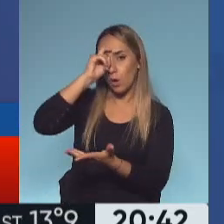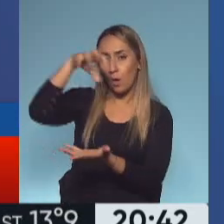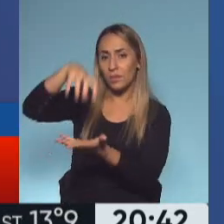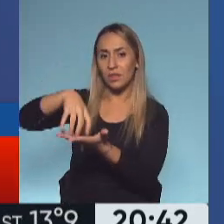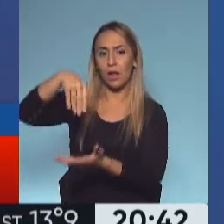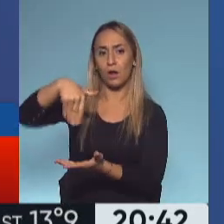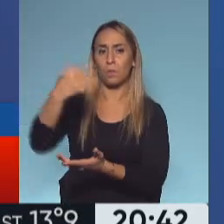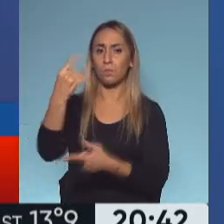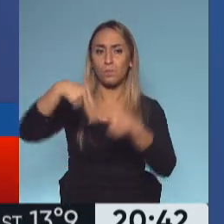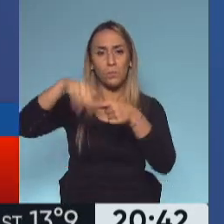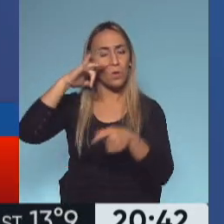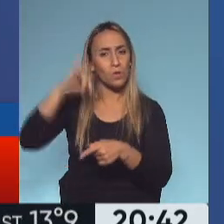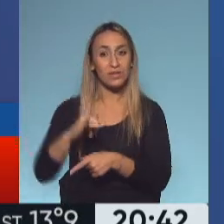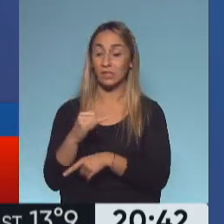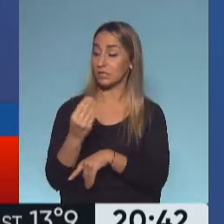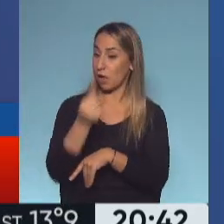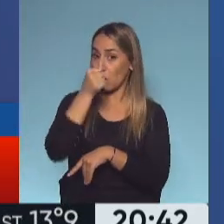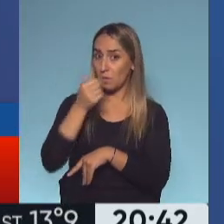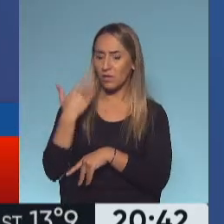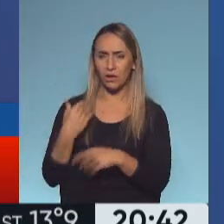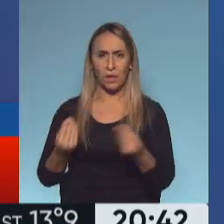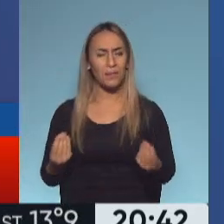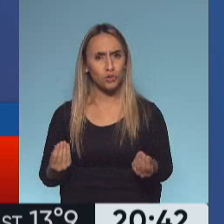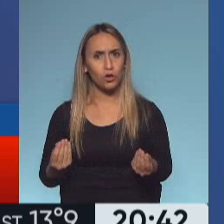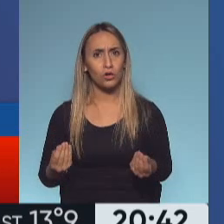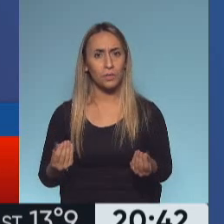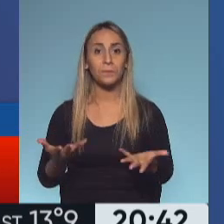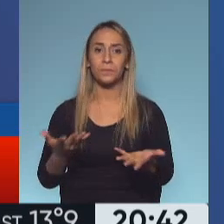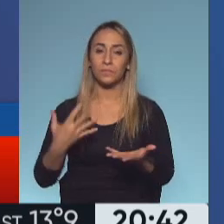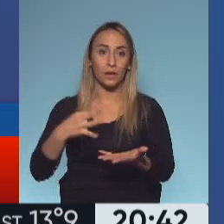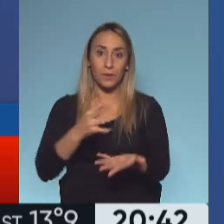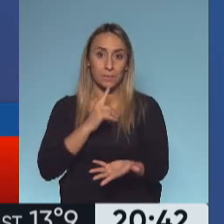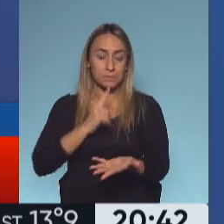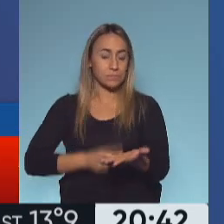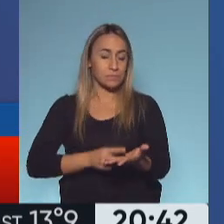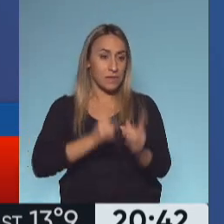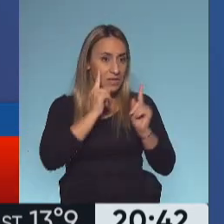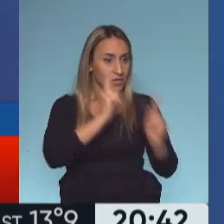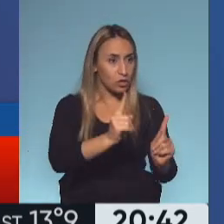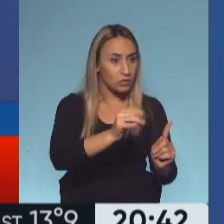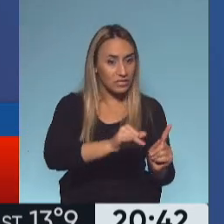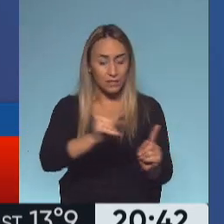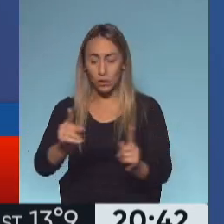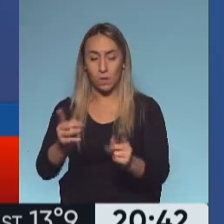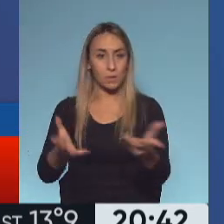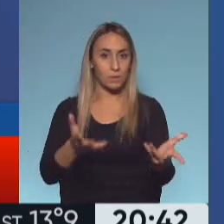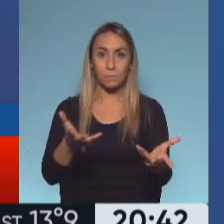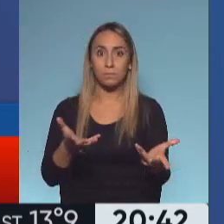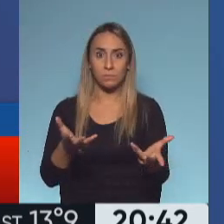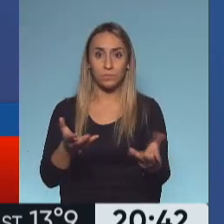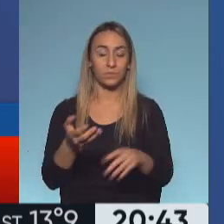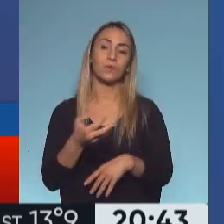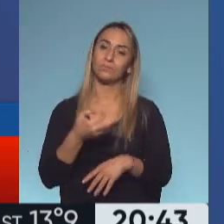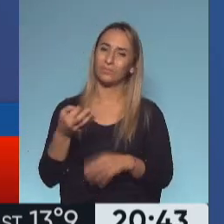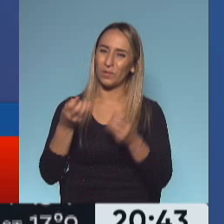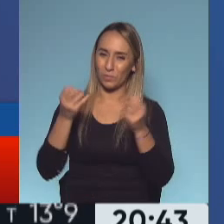Muniz este fin de semana, donde se tuvo que, en cierta forma, elegir qué paciente se atiende y qué paciente no. Bueno, efectivamente,